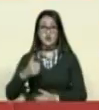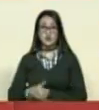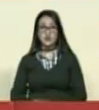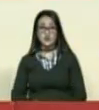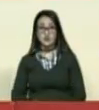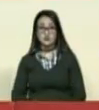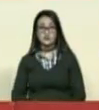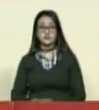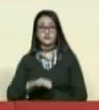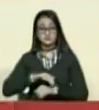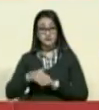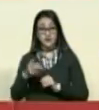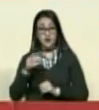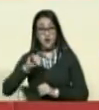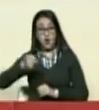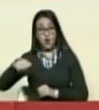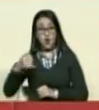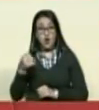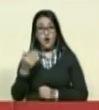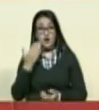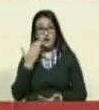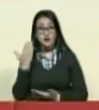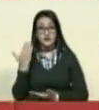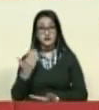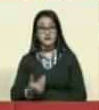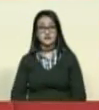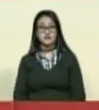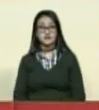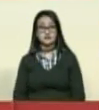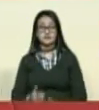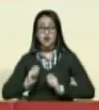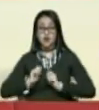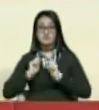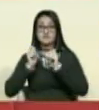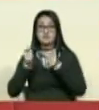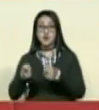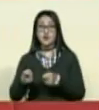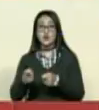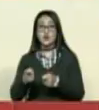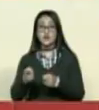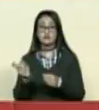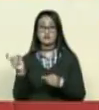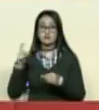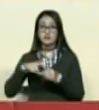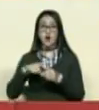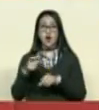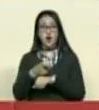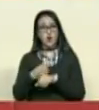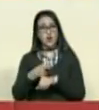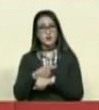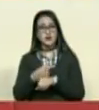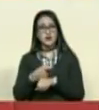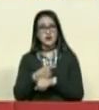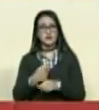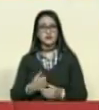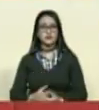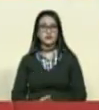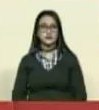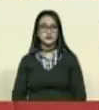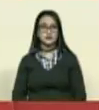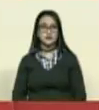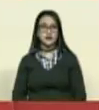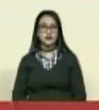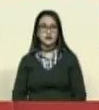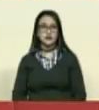Compañero Jorge Rodríguez, lo he designado, lo he invitado a que se incorpore al gobierno en